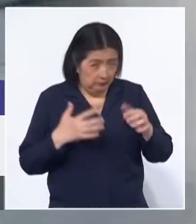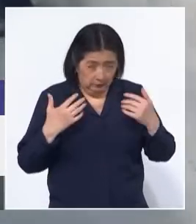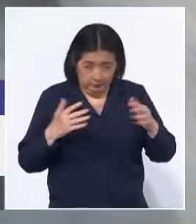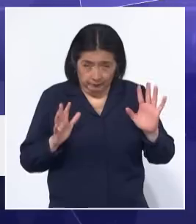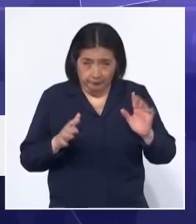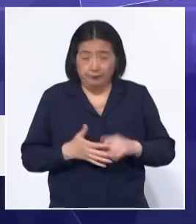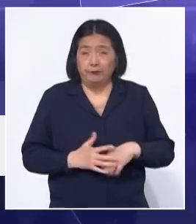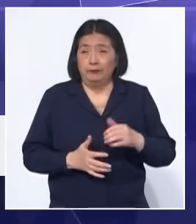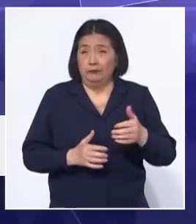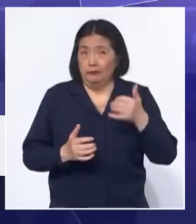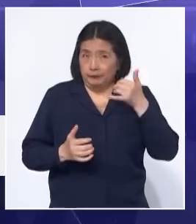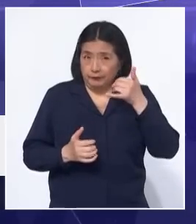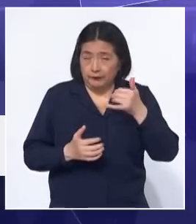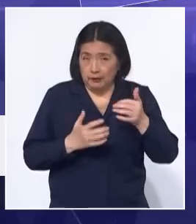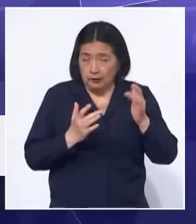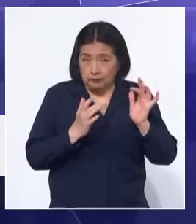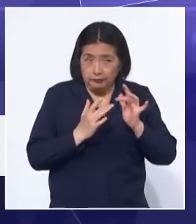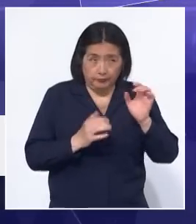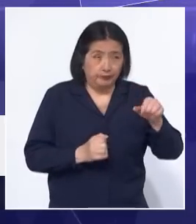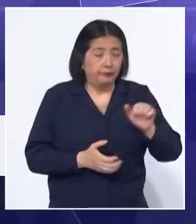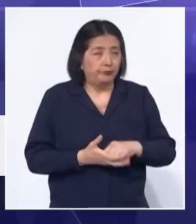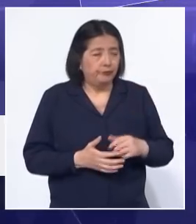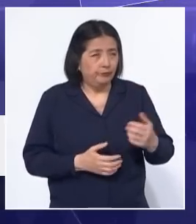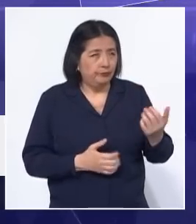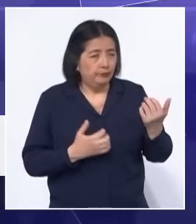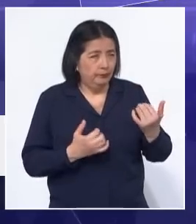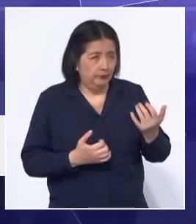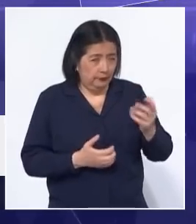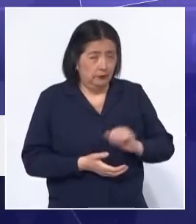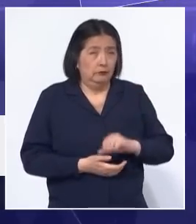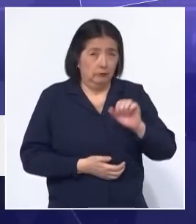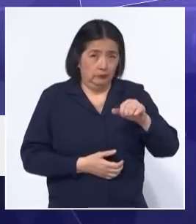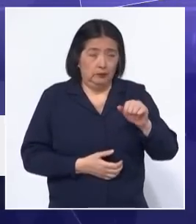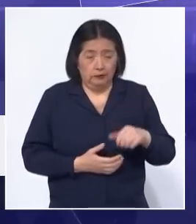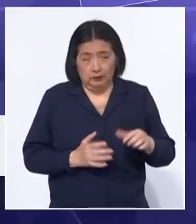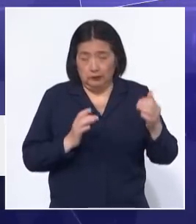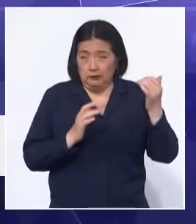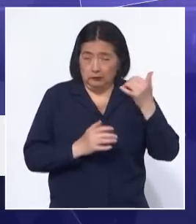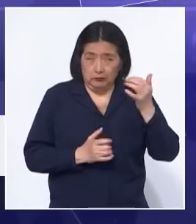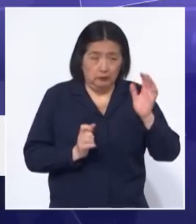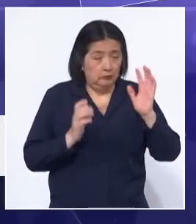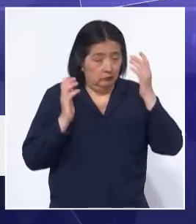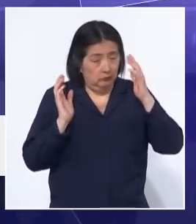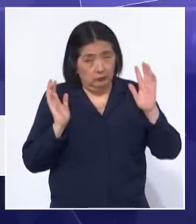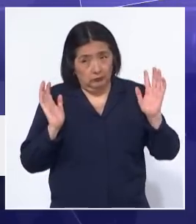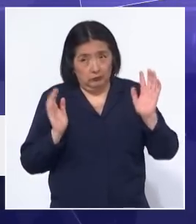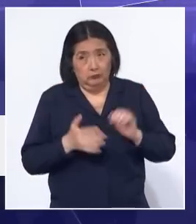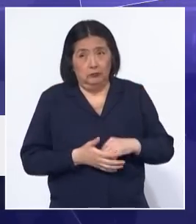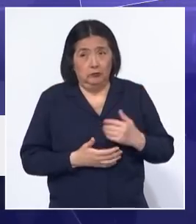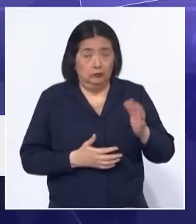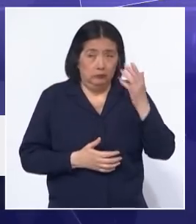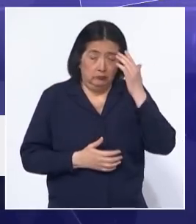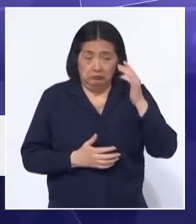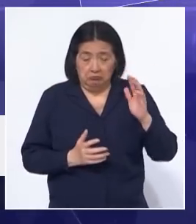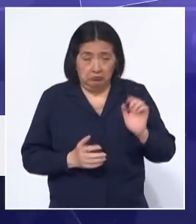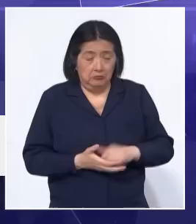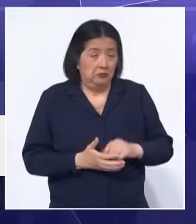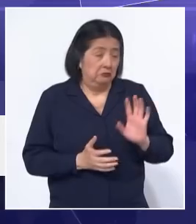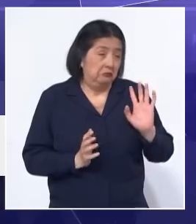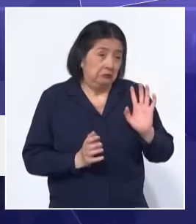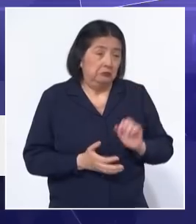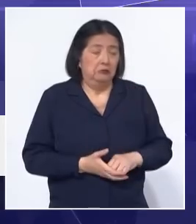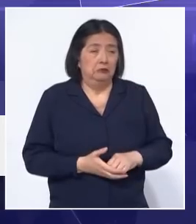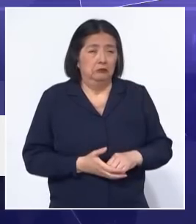una comunicación con estos secuestrados? Sí, estamos ahorita hablando que se están comunicando, pero o sea, más de eso no, todavía no sabemos. Carla.